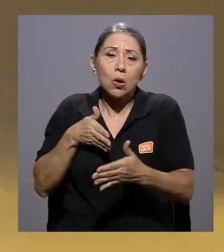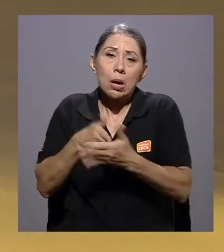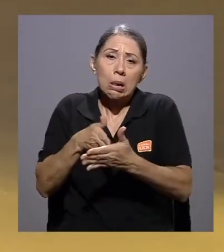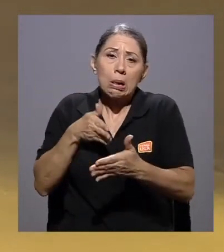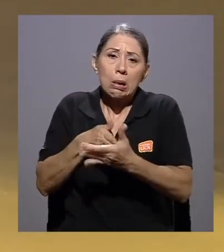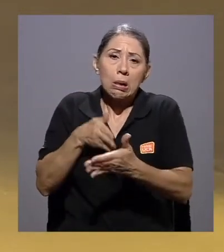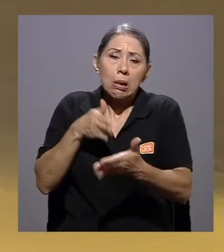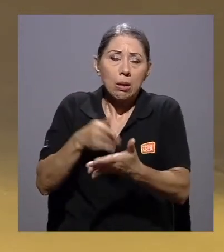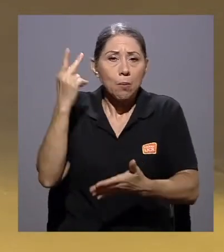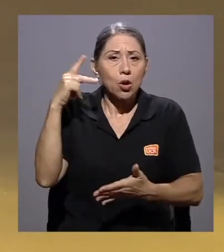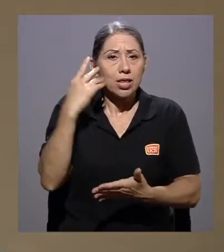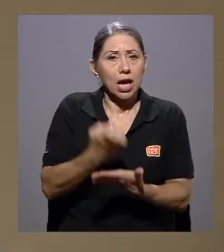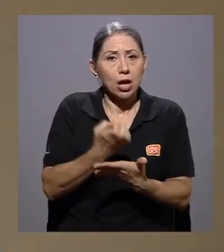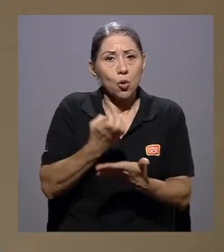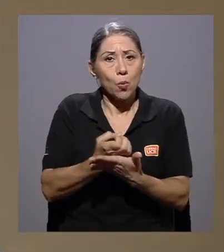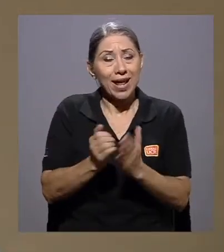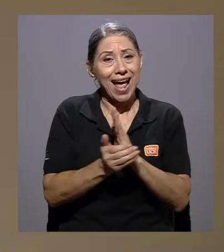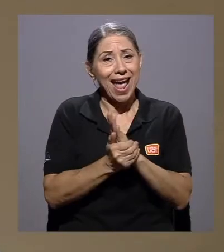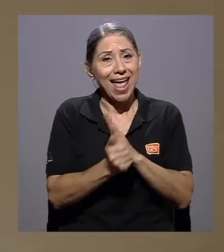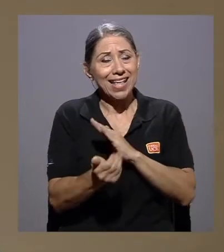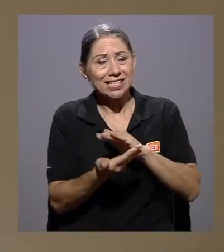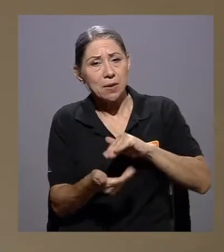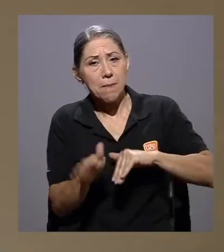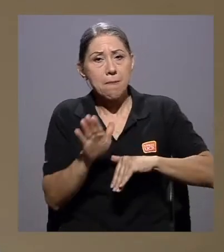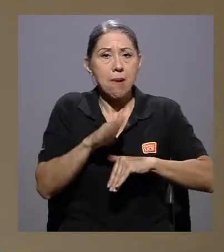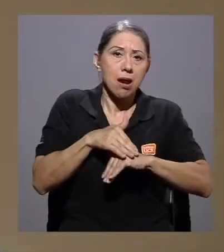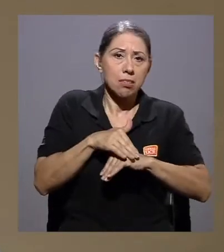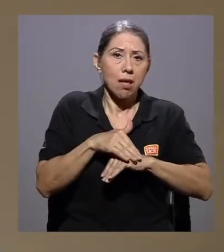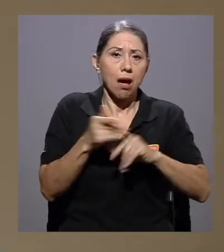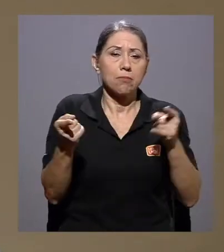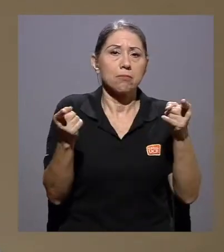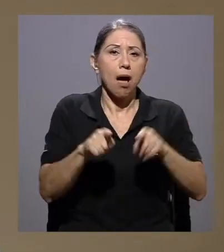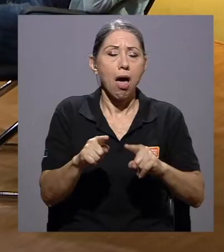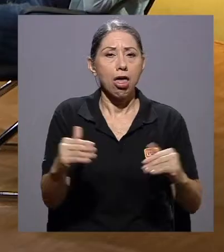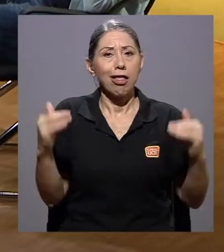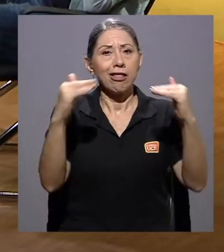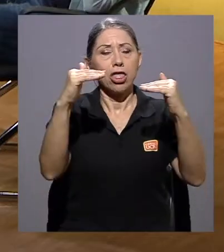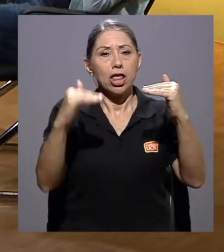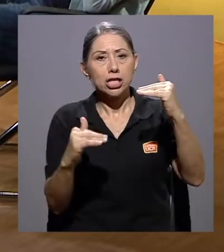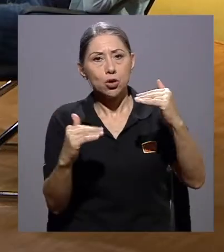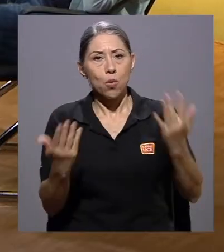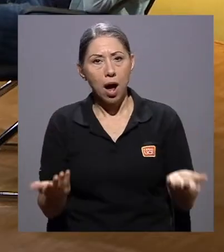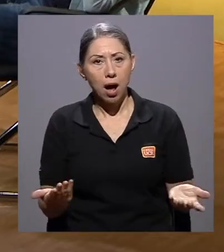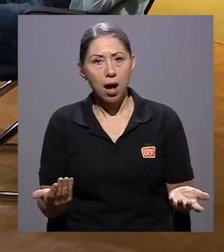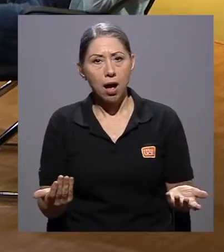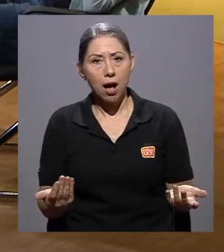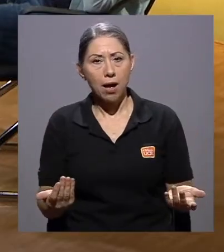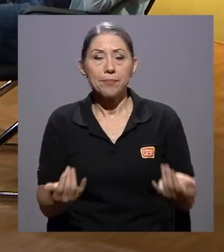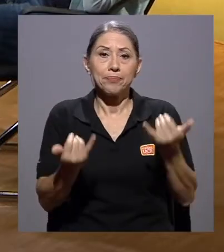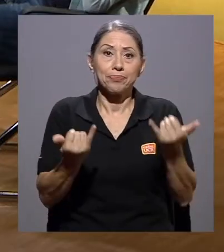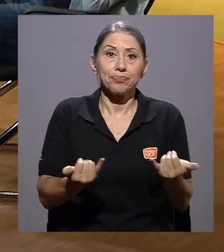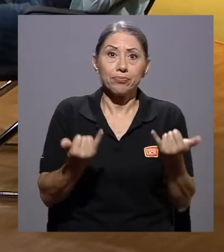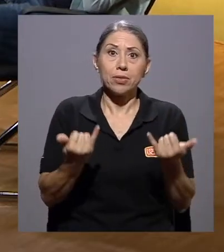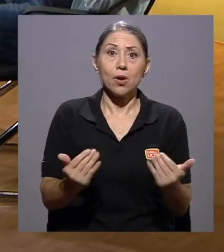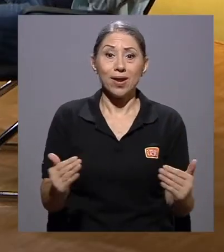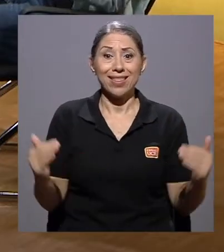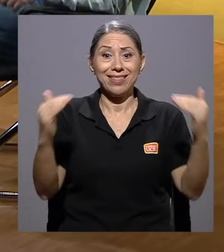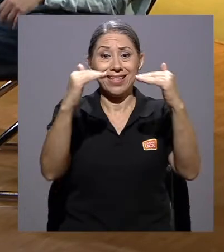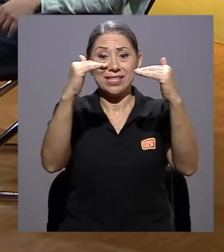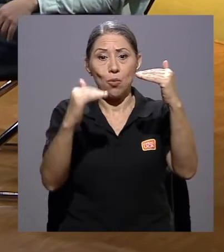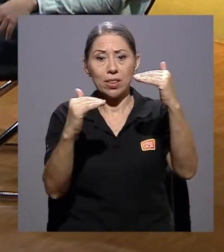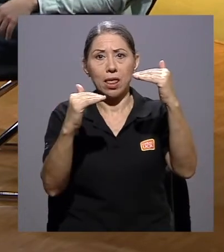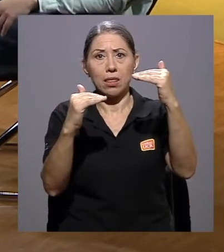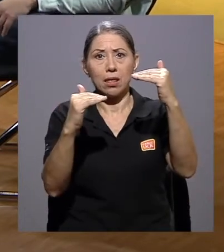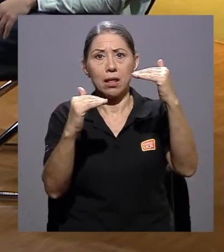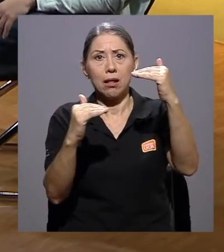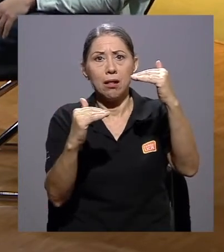experta en la producción de la desigualdad, ¿verdad? Y que ahora más bien ya la desigualdad se va a seguir ensanchando porque